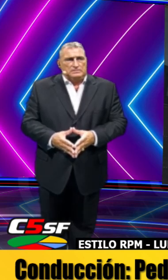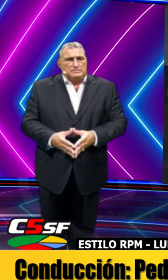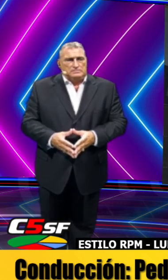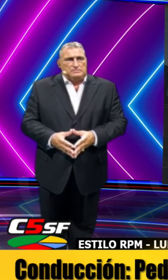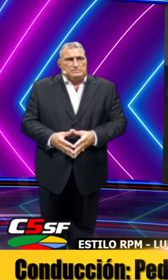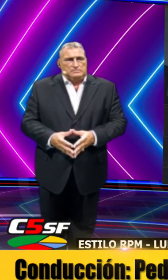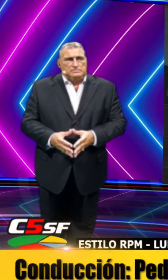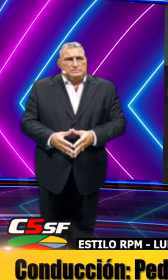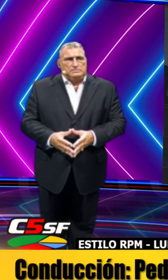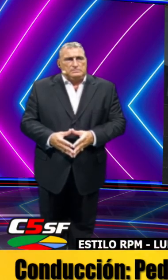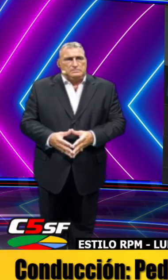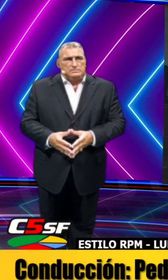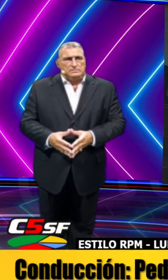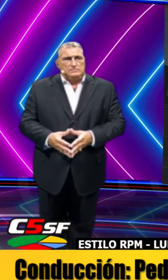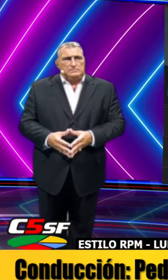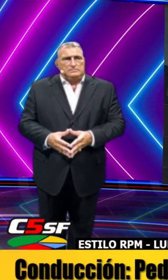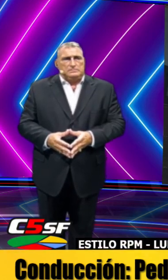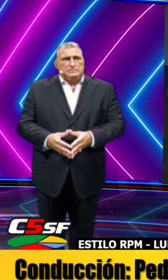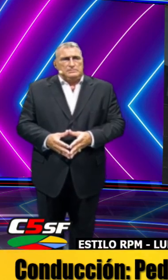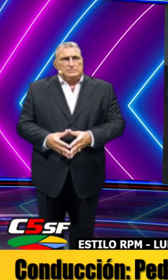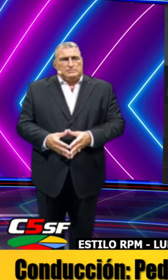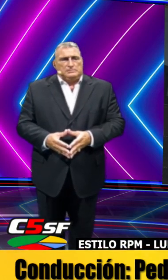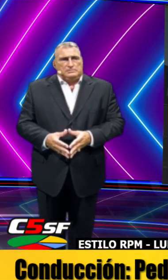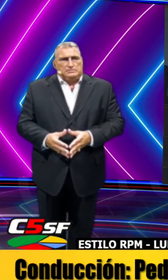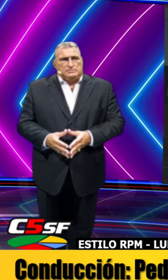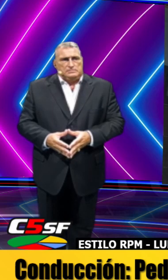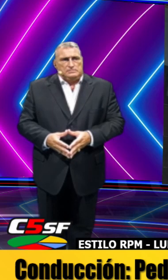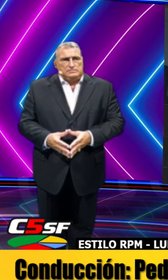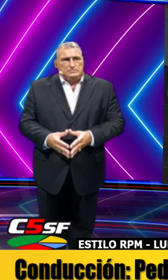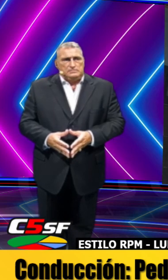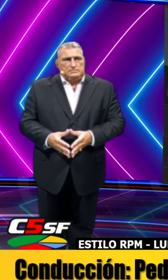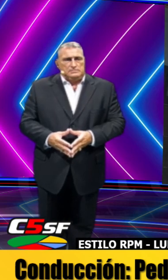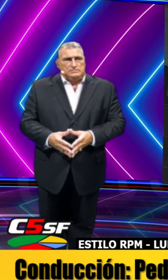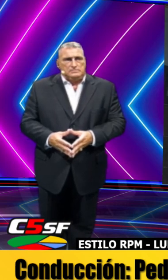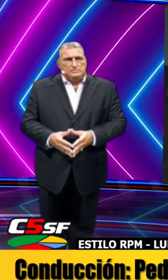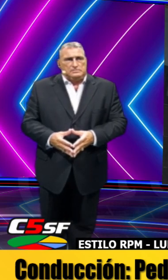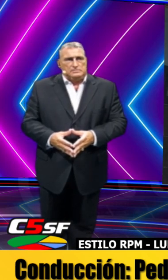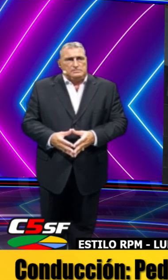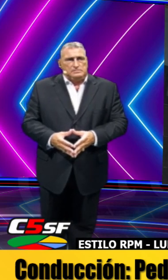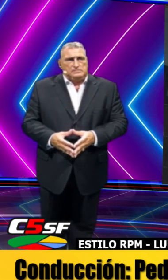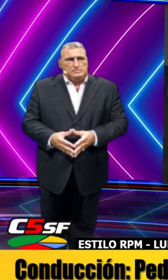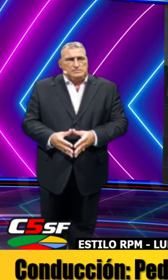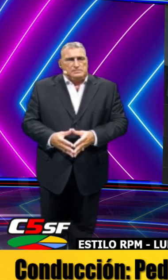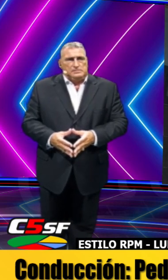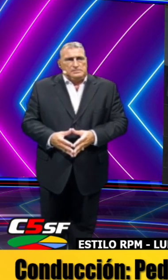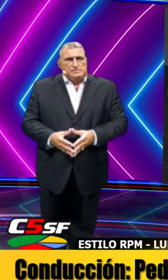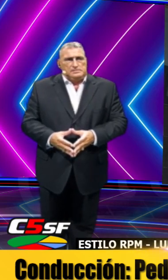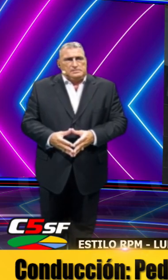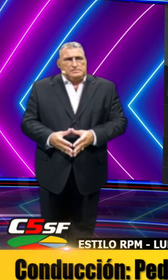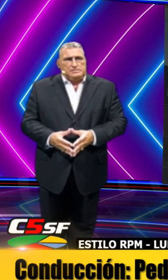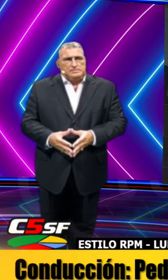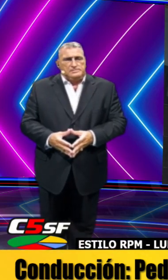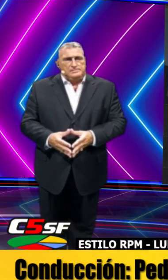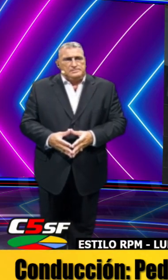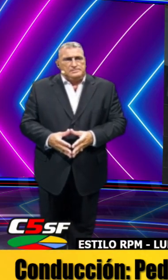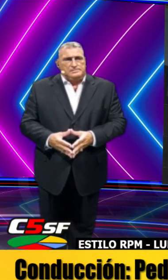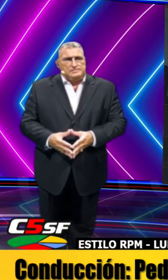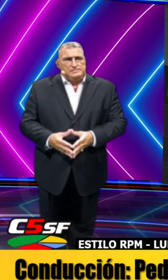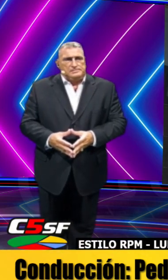los demás, también habla de una violencia que es simbólica. Entonces existen un montón de diferentes violencias, nada más que cuando nosotros hablamos de